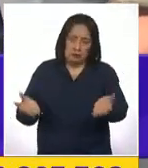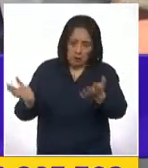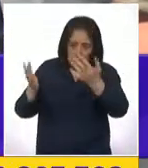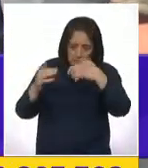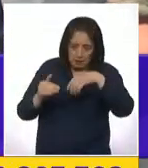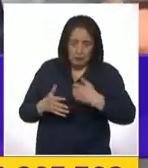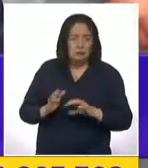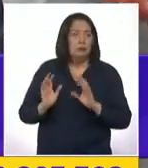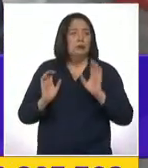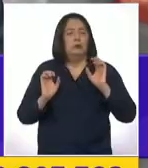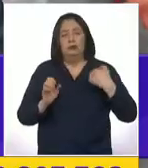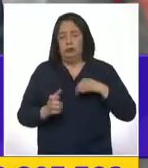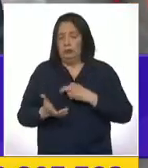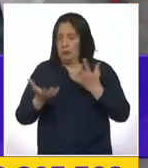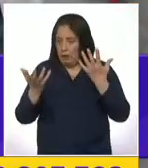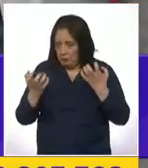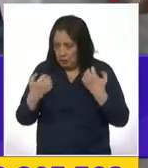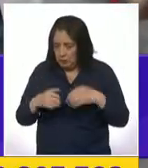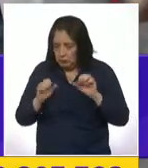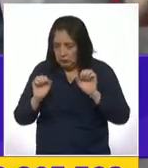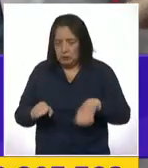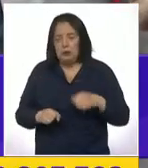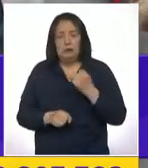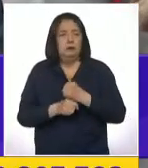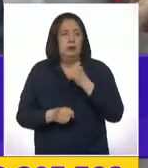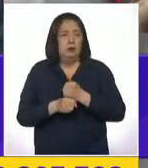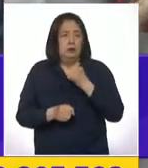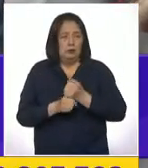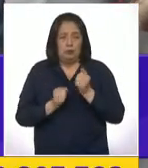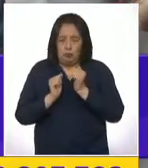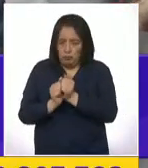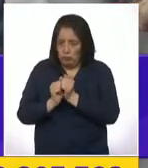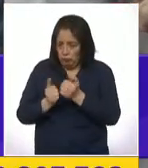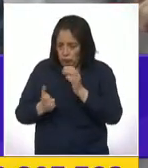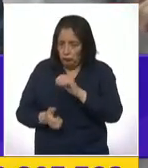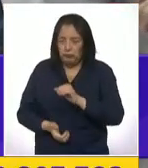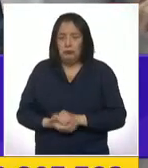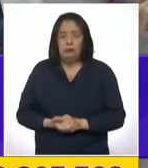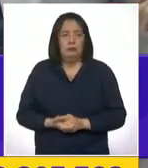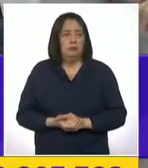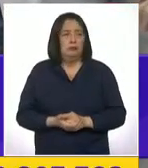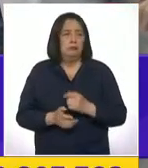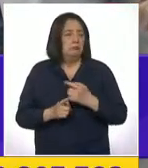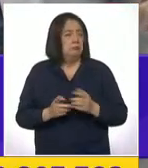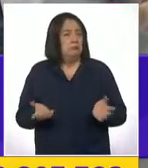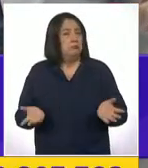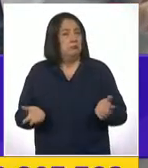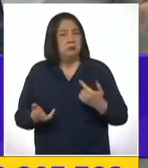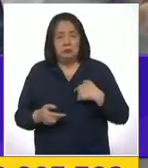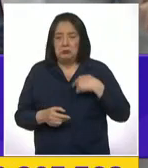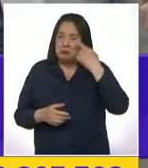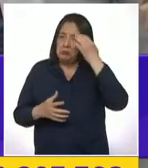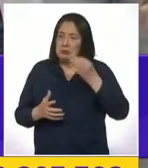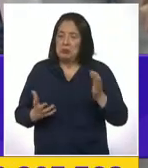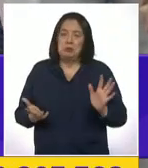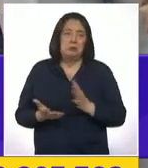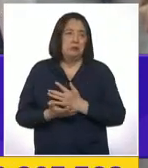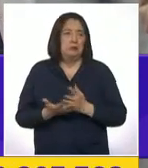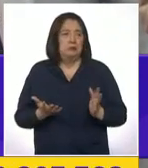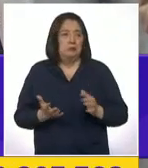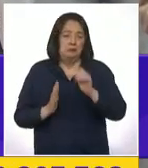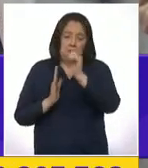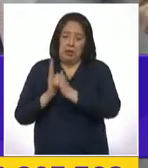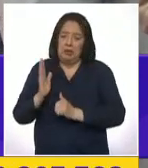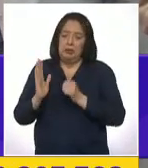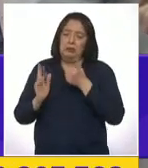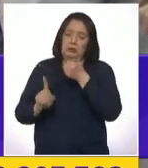muchas veces hemos querido de una vez por todas trabajar de la mano, pero creo que han tenido una agenda